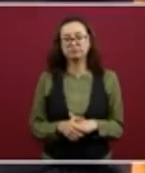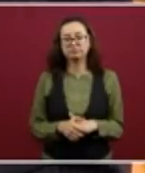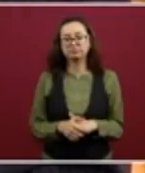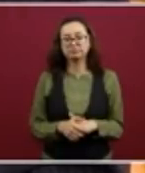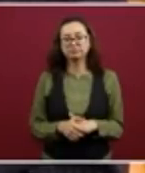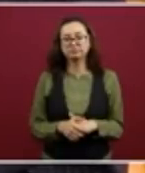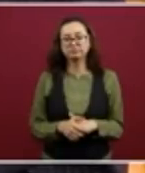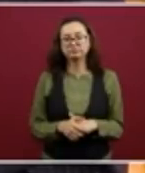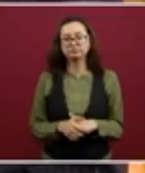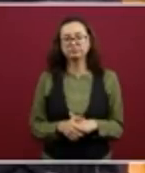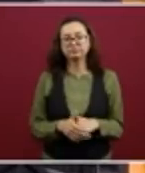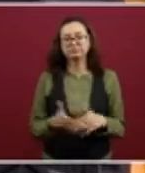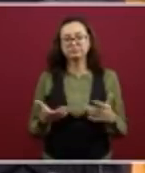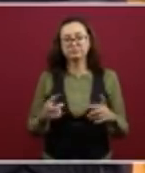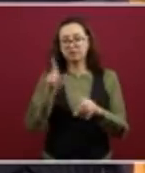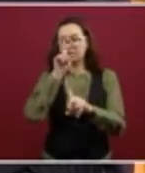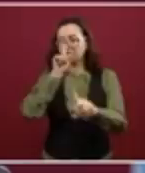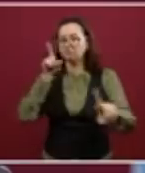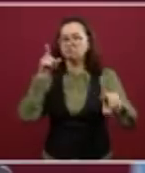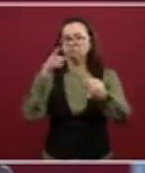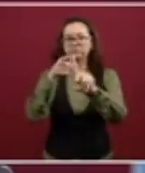hacer realidad este enfoque